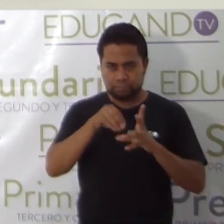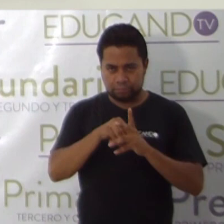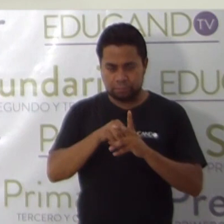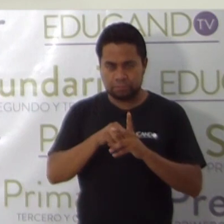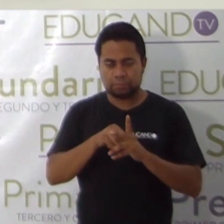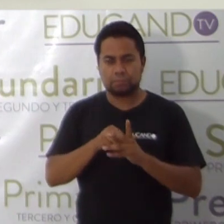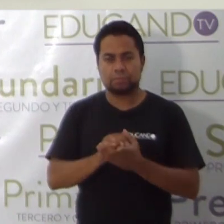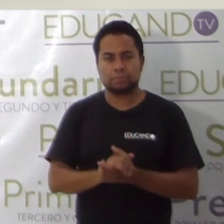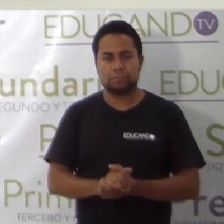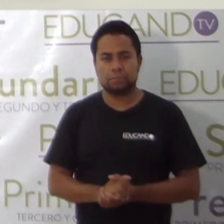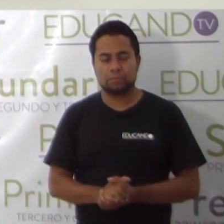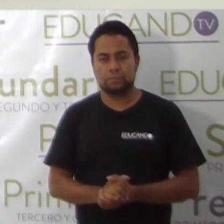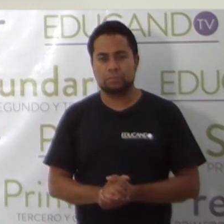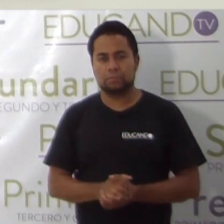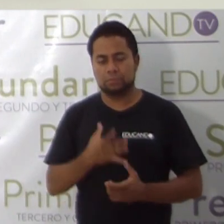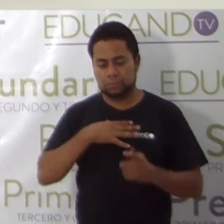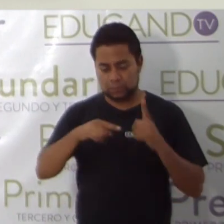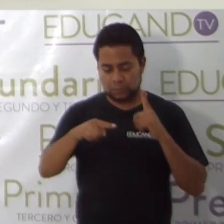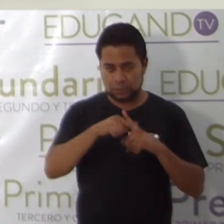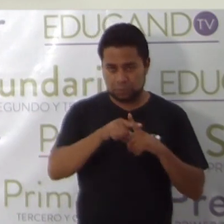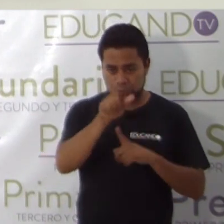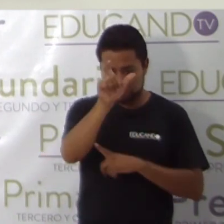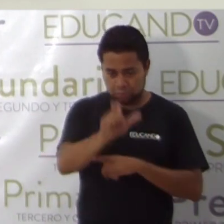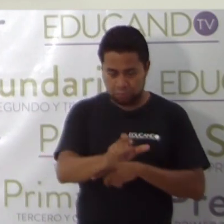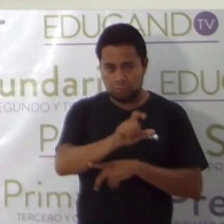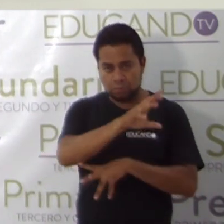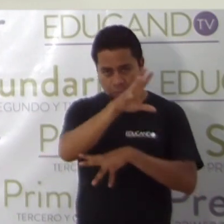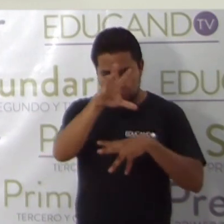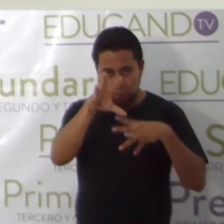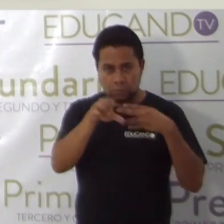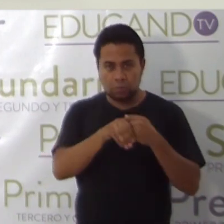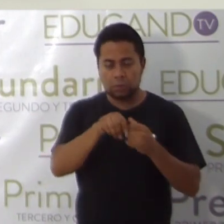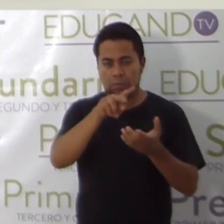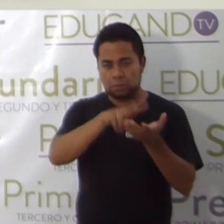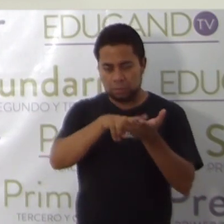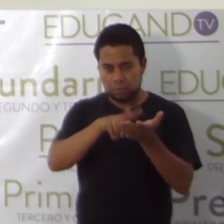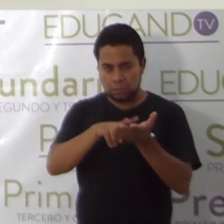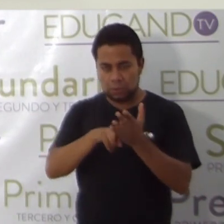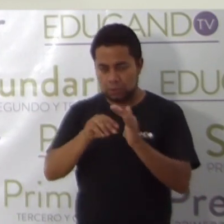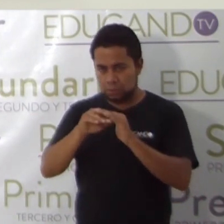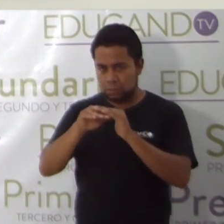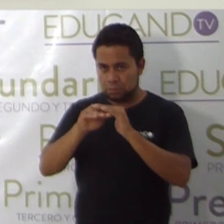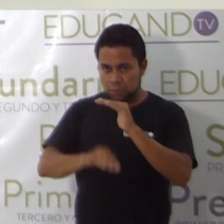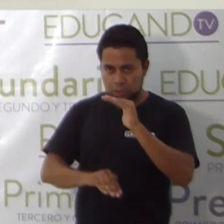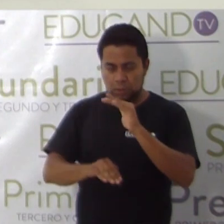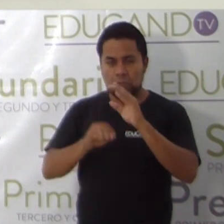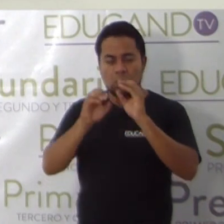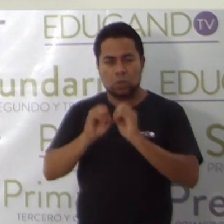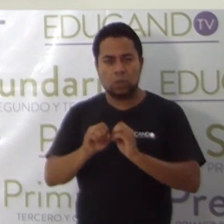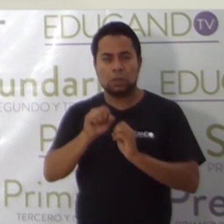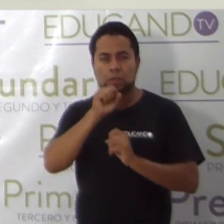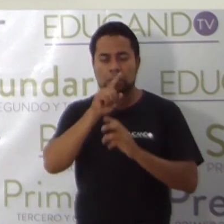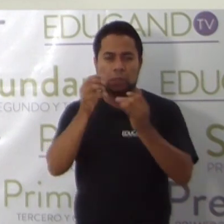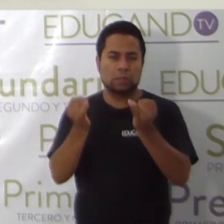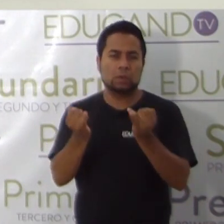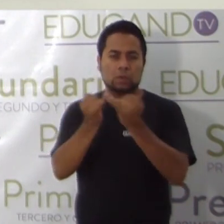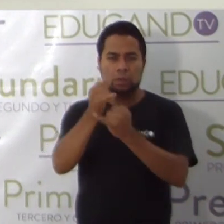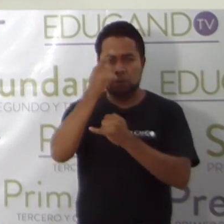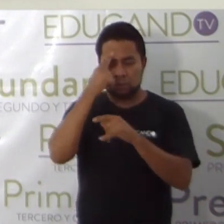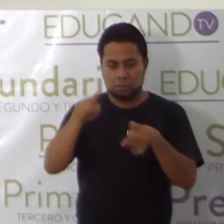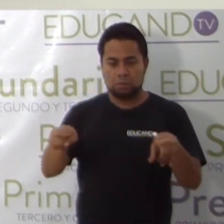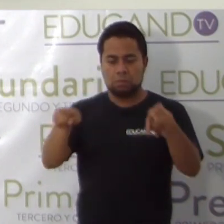acumulada. Es la suma de las frecuencias absolutas de todos los valores inferiores o iguales al